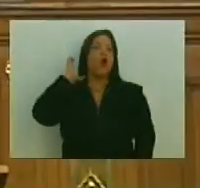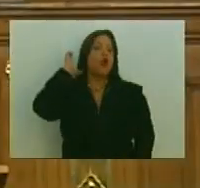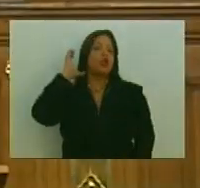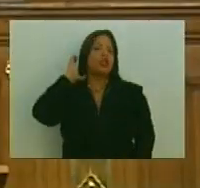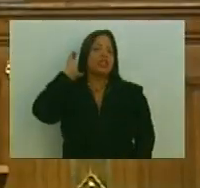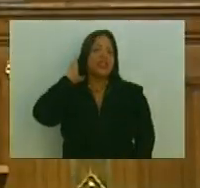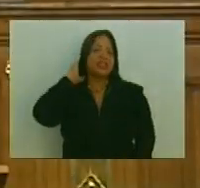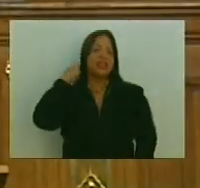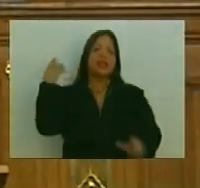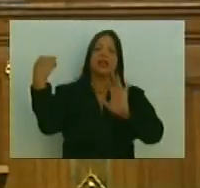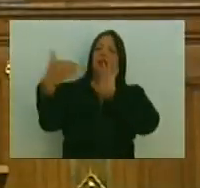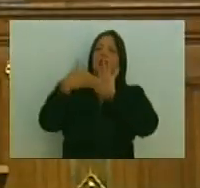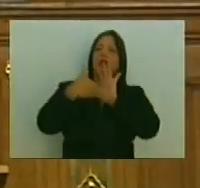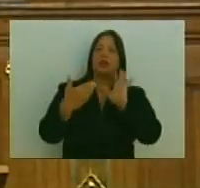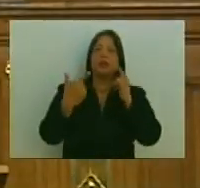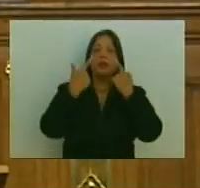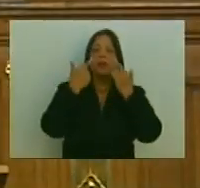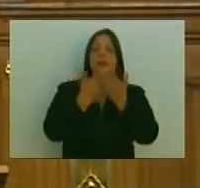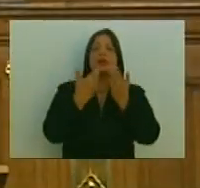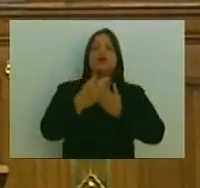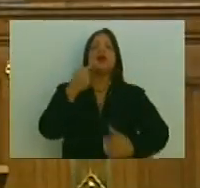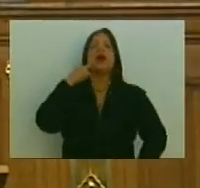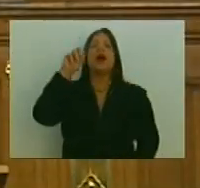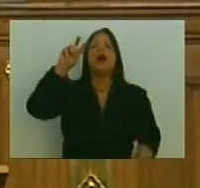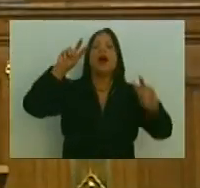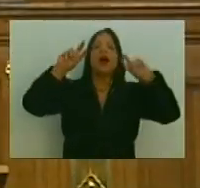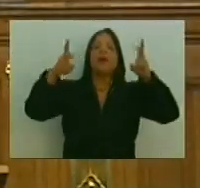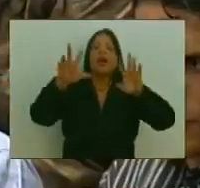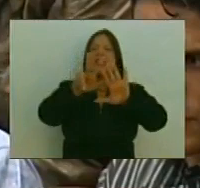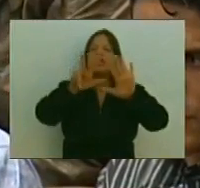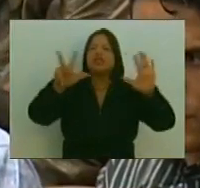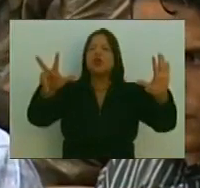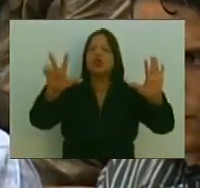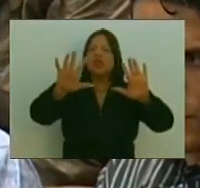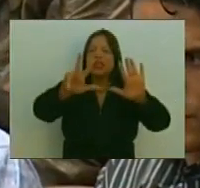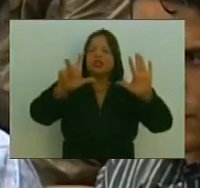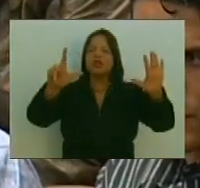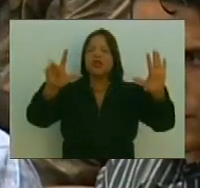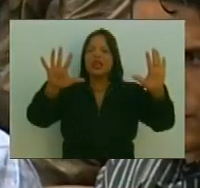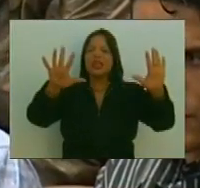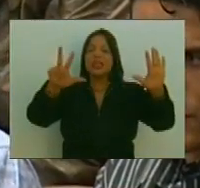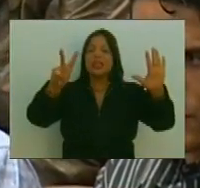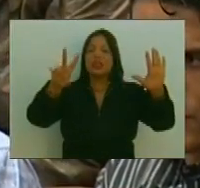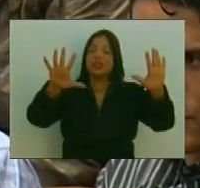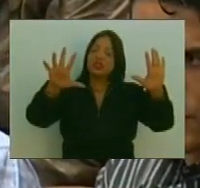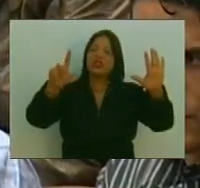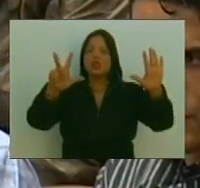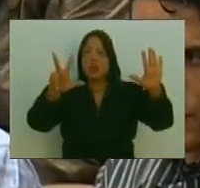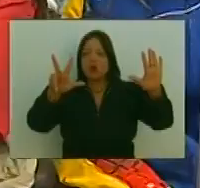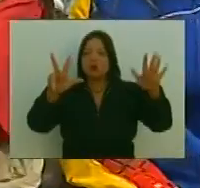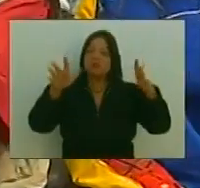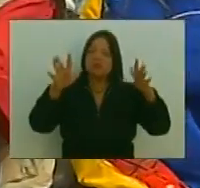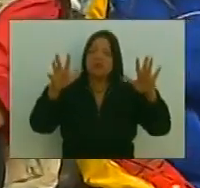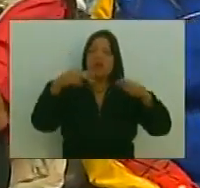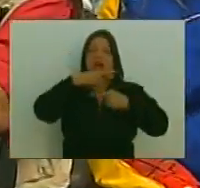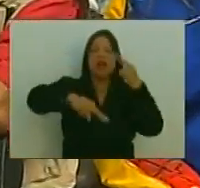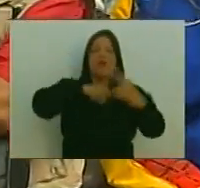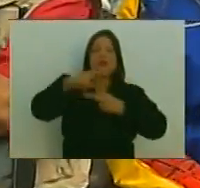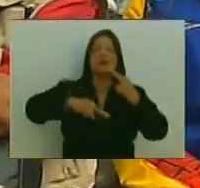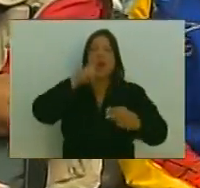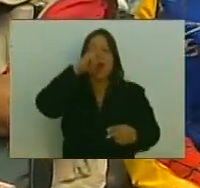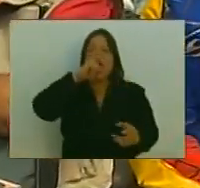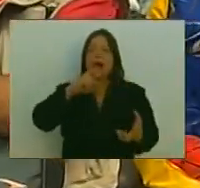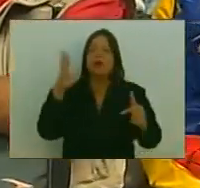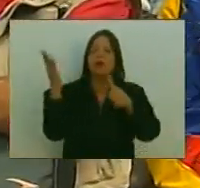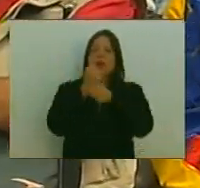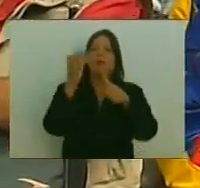pueblo es que nos sancionan. Fíjense, me toca hablar de los 18 años, de los 17, 18 años ya de revolución y de los